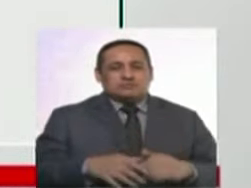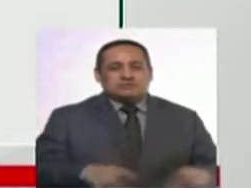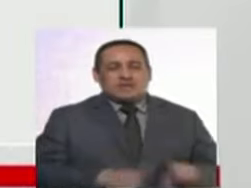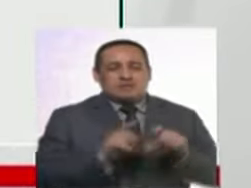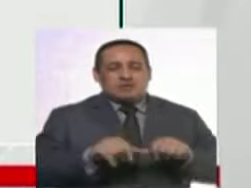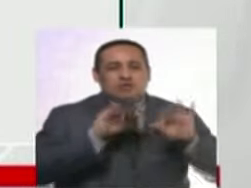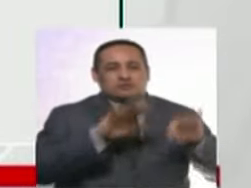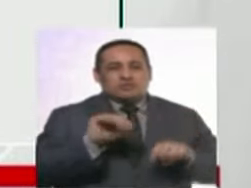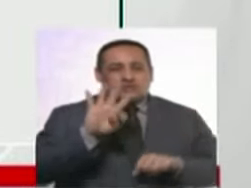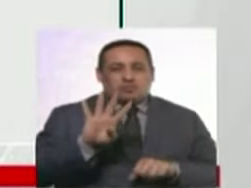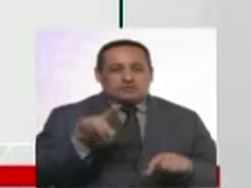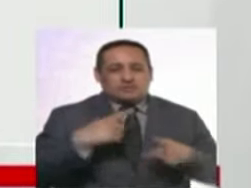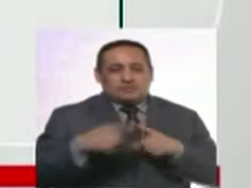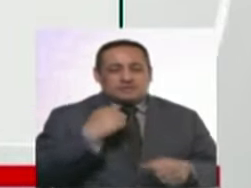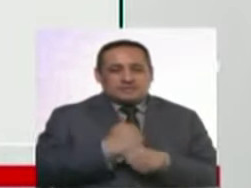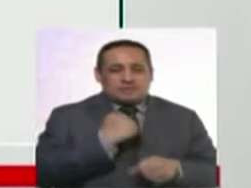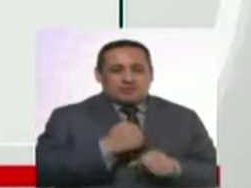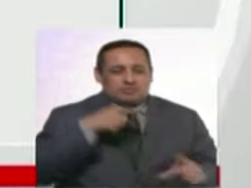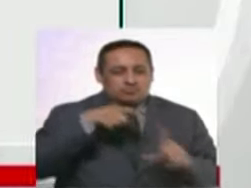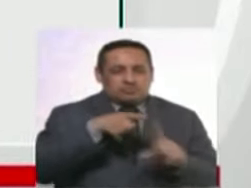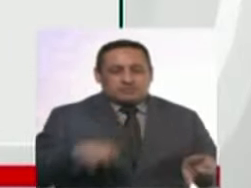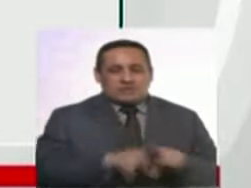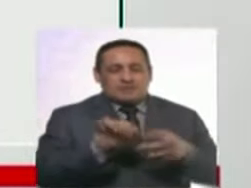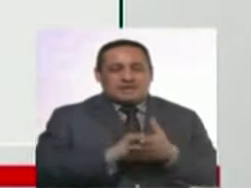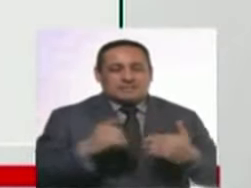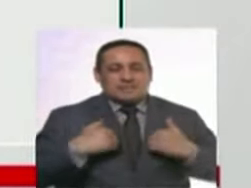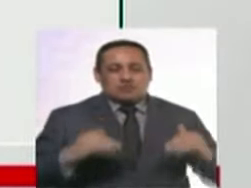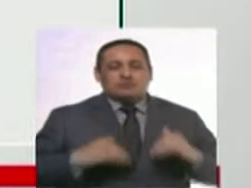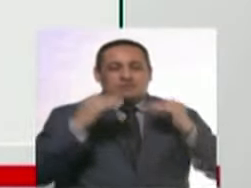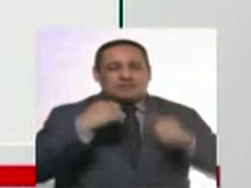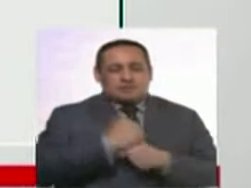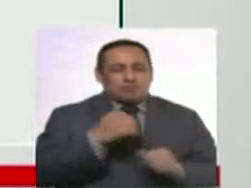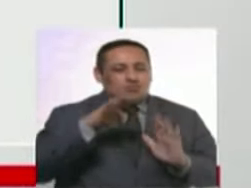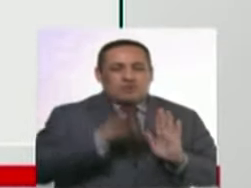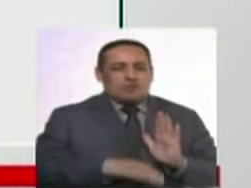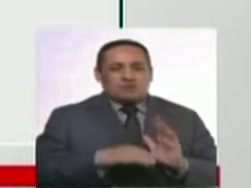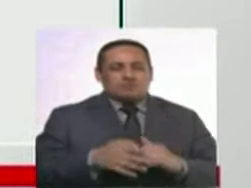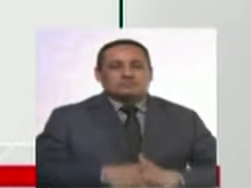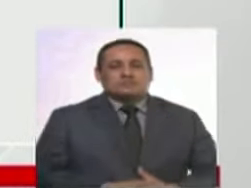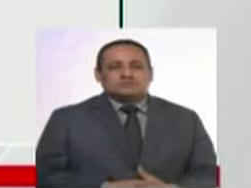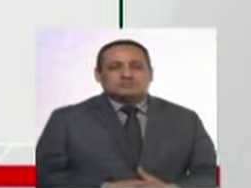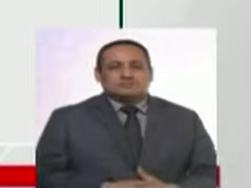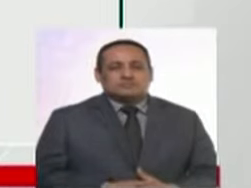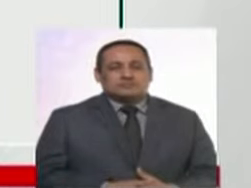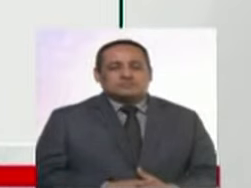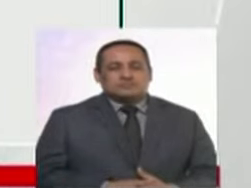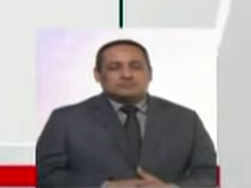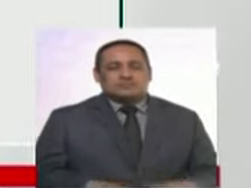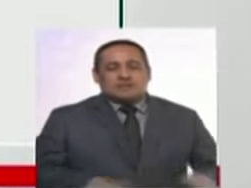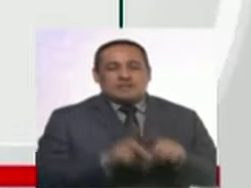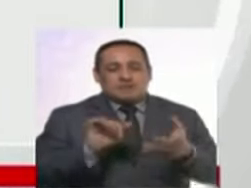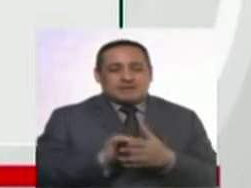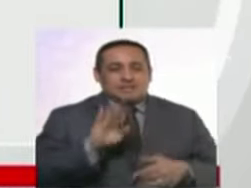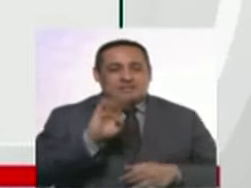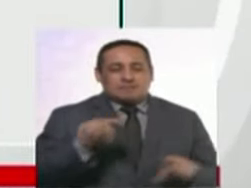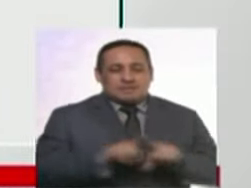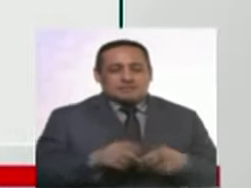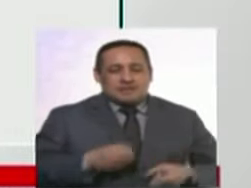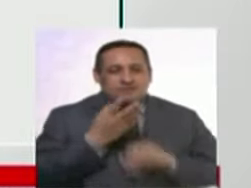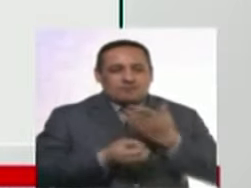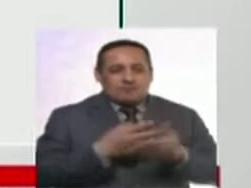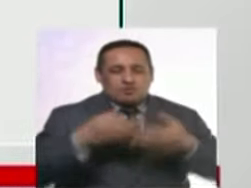84 acciones estratégicas tenía un nivel desempeño muy bajo B el reporte